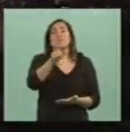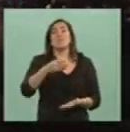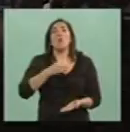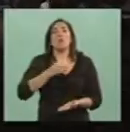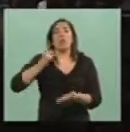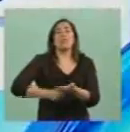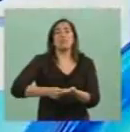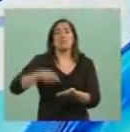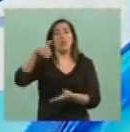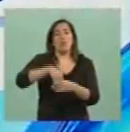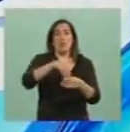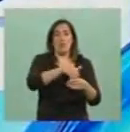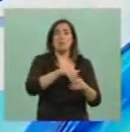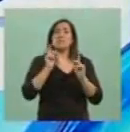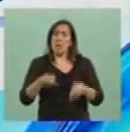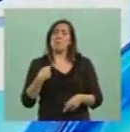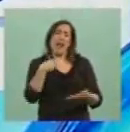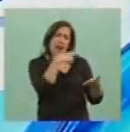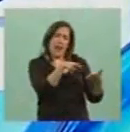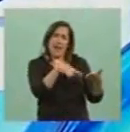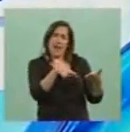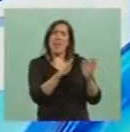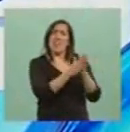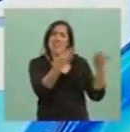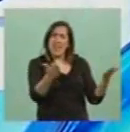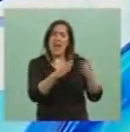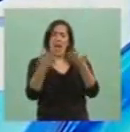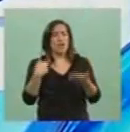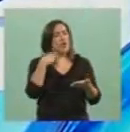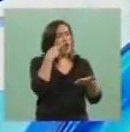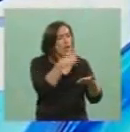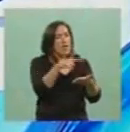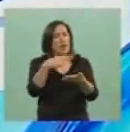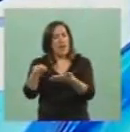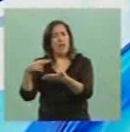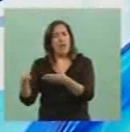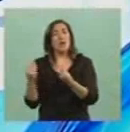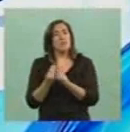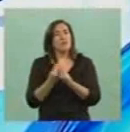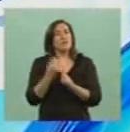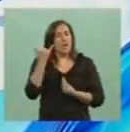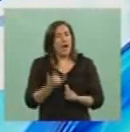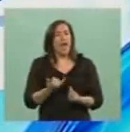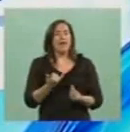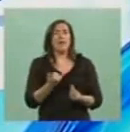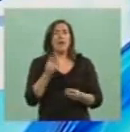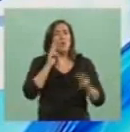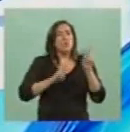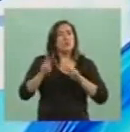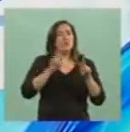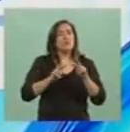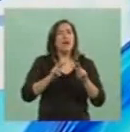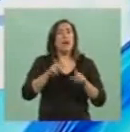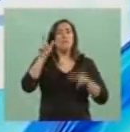Y como también leo otros diarios y quería comentar cómo estamos sujetos todos los días a operaciones de las que yo digo operaciones de desánimo. Así